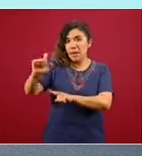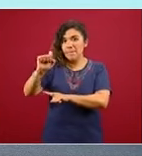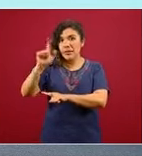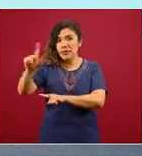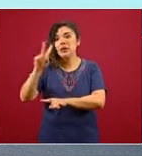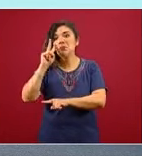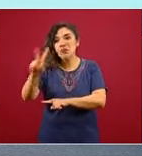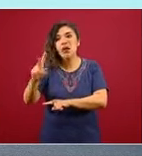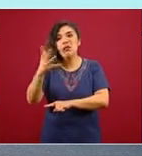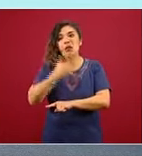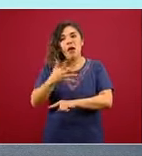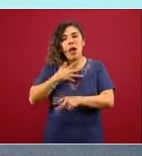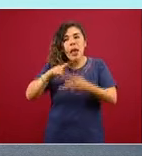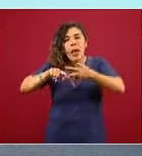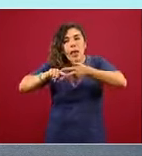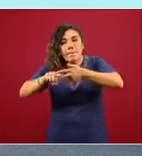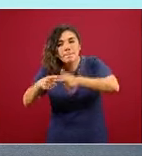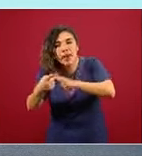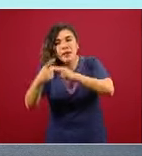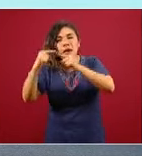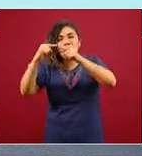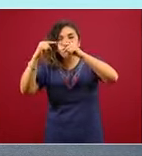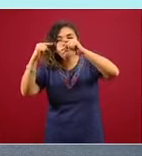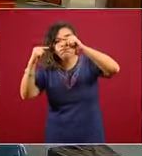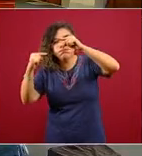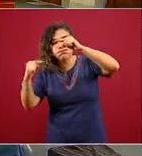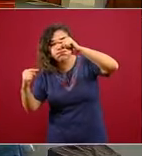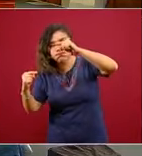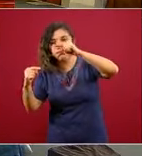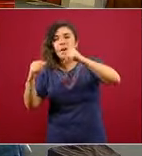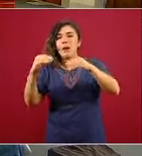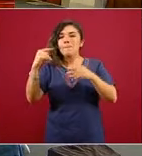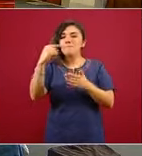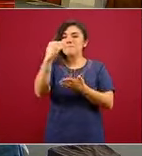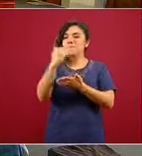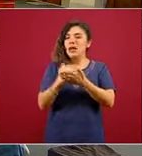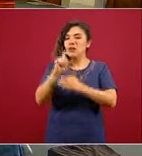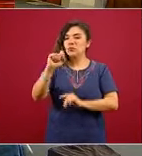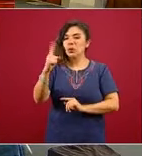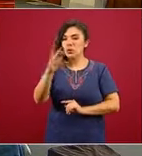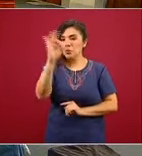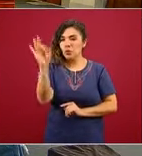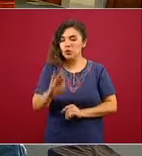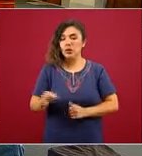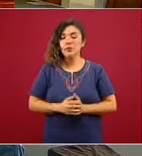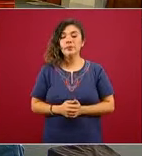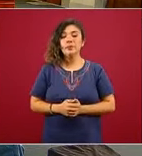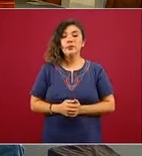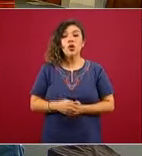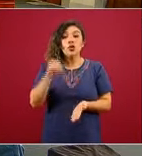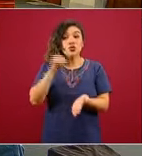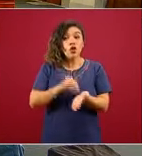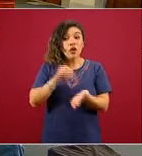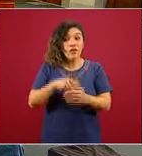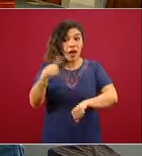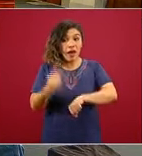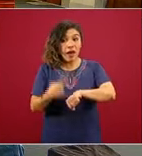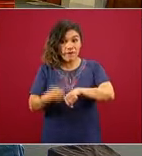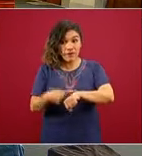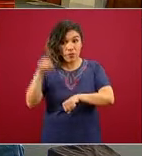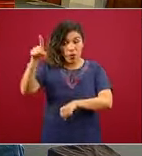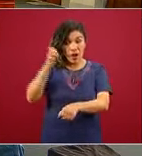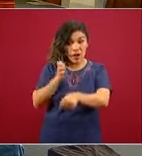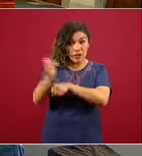vemos que empieza a presentarse un descenso del menos 21%. Veamos que los casos activos estimados para el